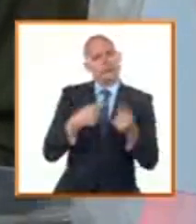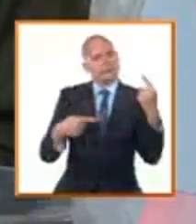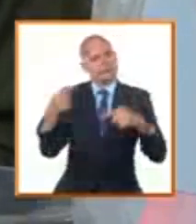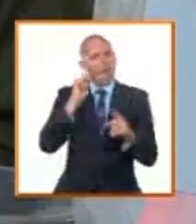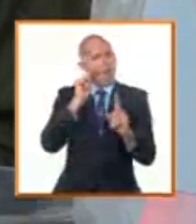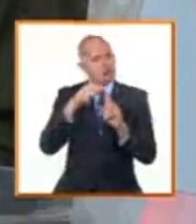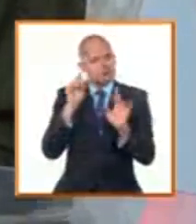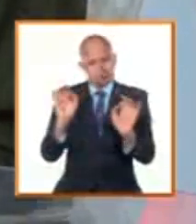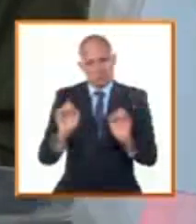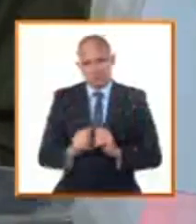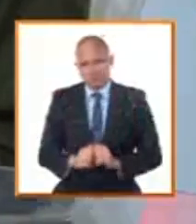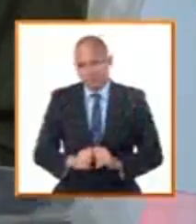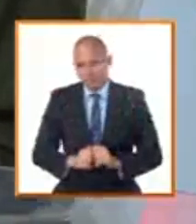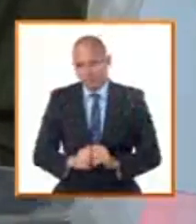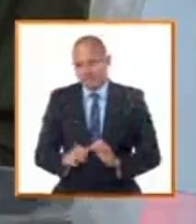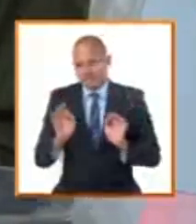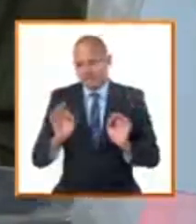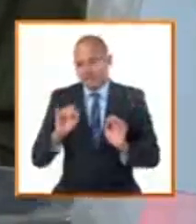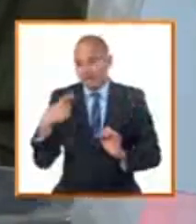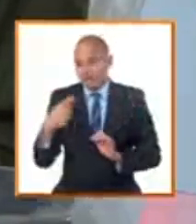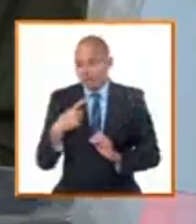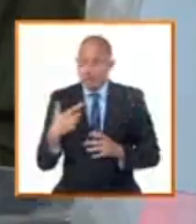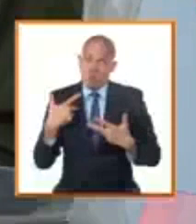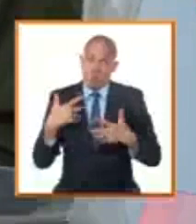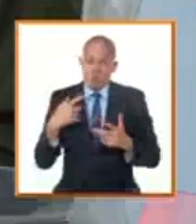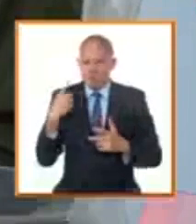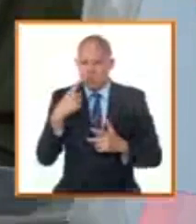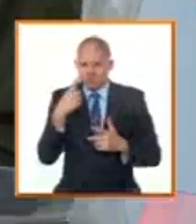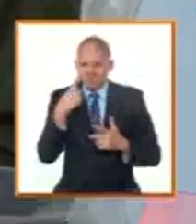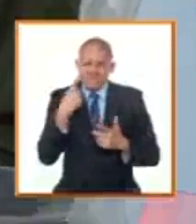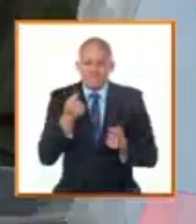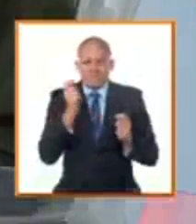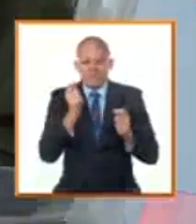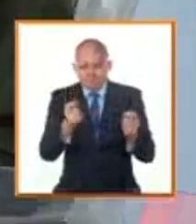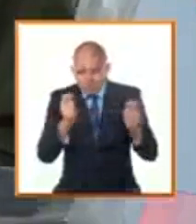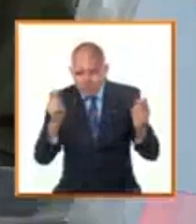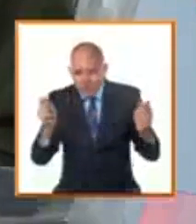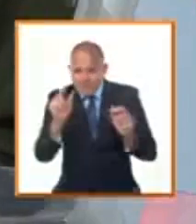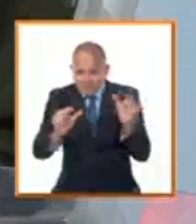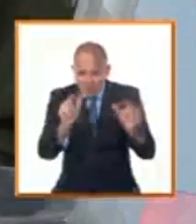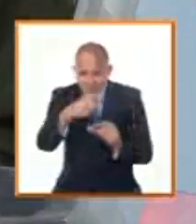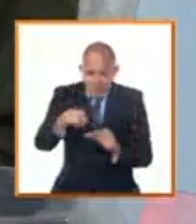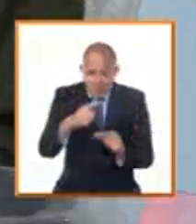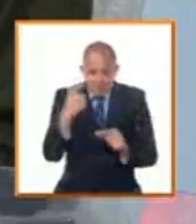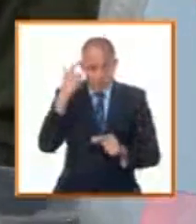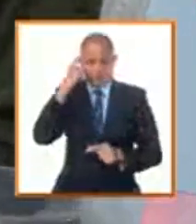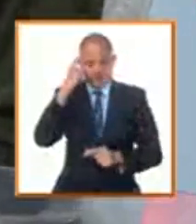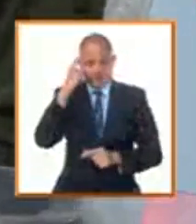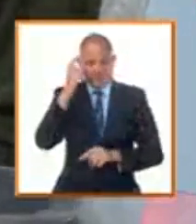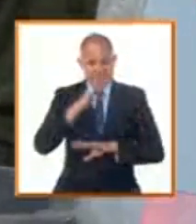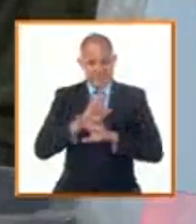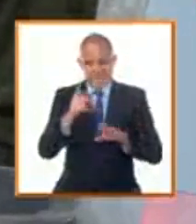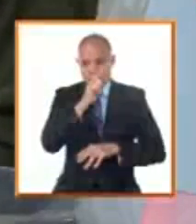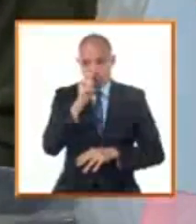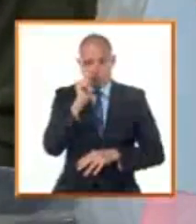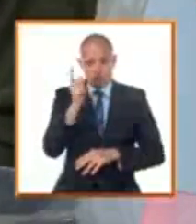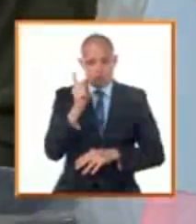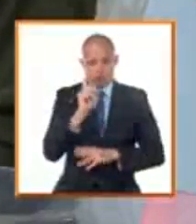nosotros logramos consolidar ese rechazo al consumo, no tiene por qué incidir esta droga en el territorio